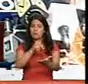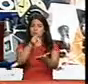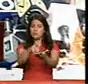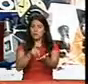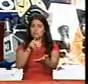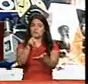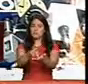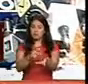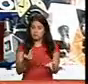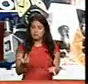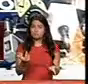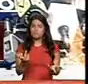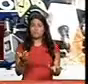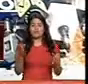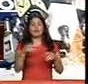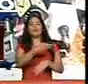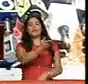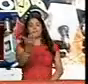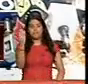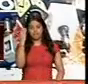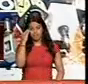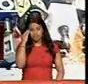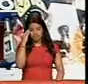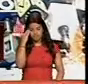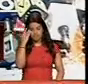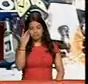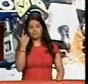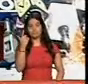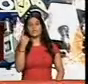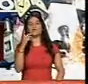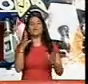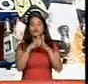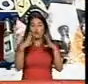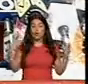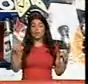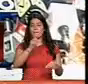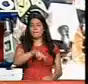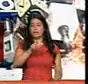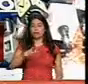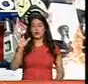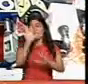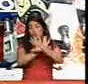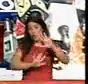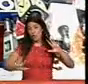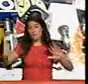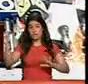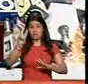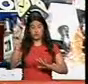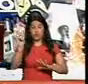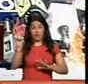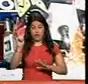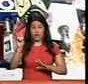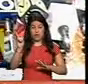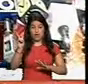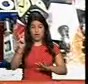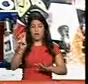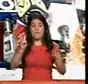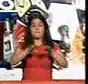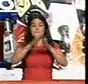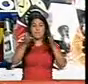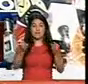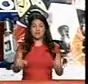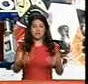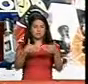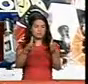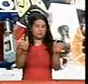eh las mesas como ustedes saben y deben saber todos nuestros compatriotas a nivel nacional están abiertas hasta las